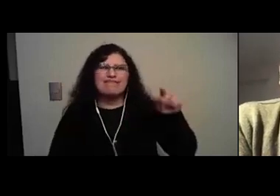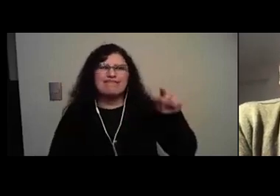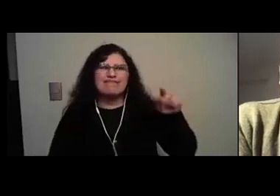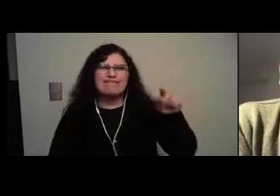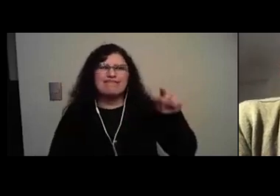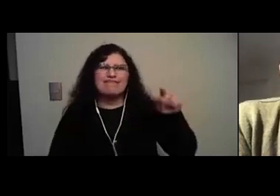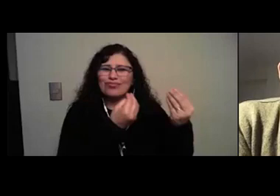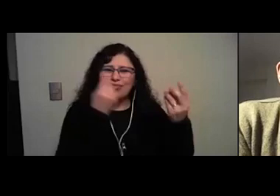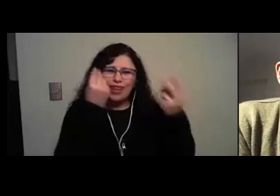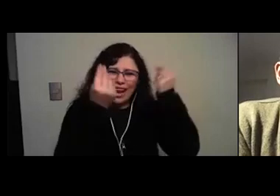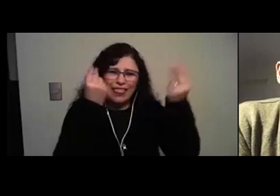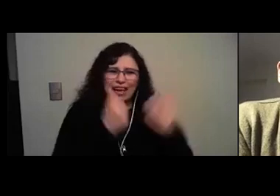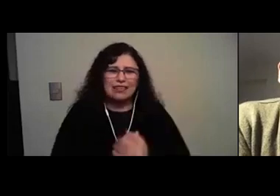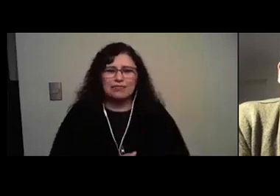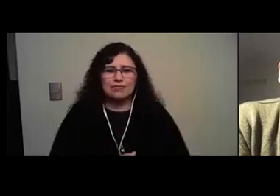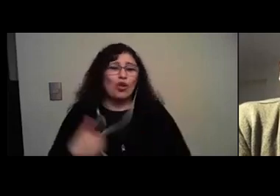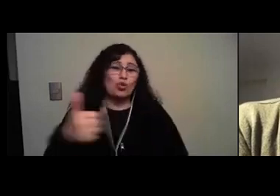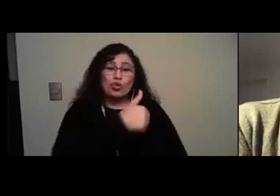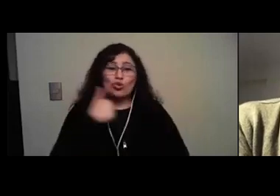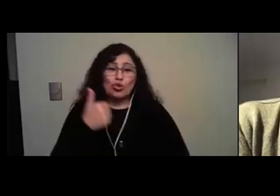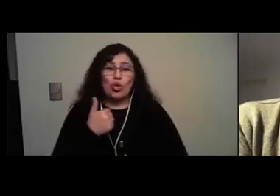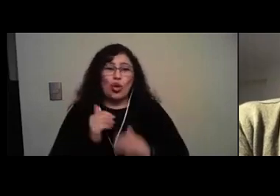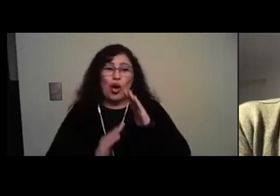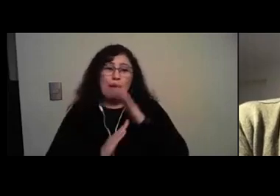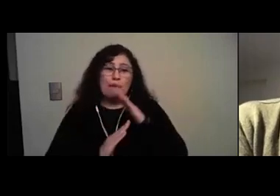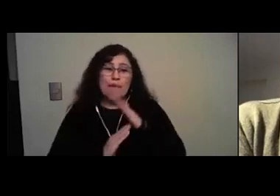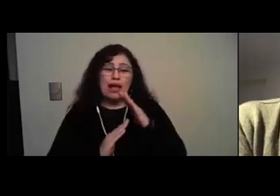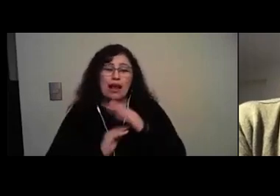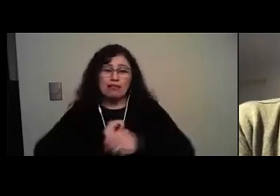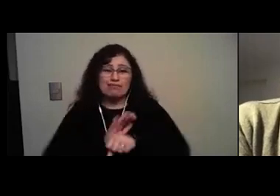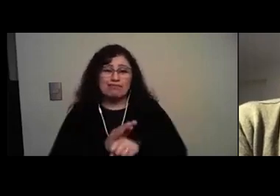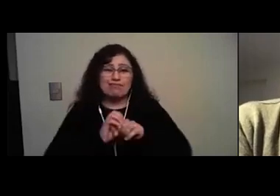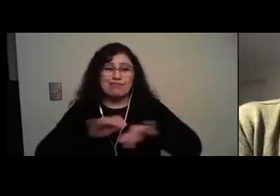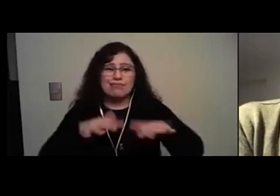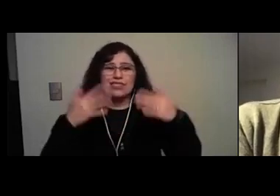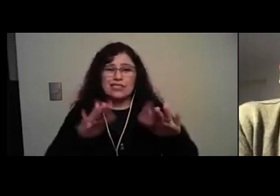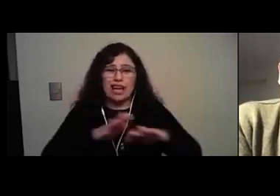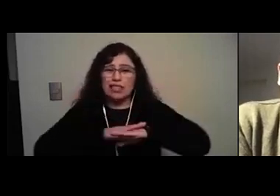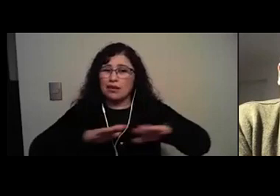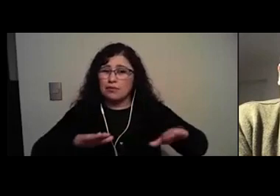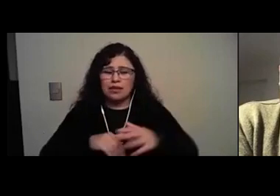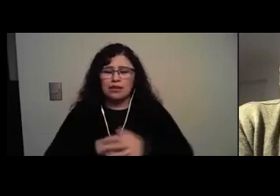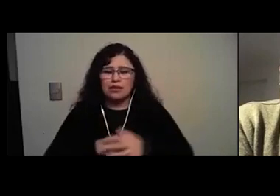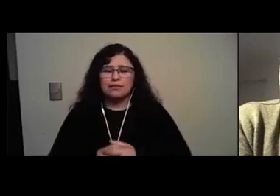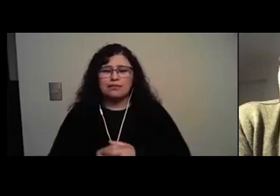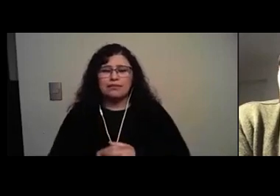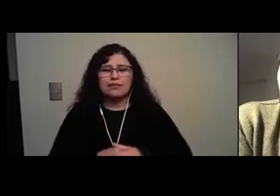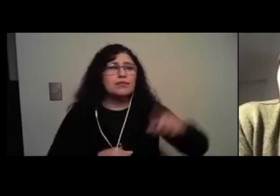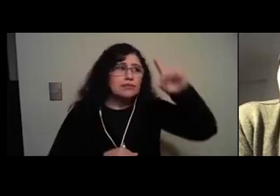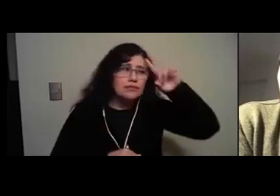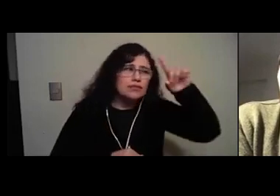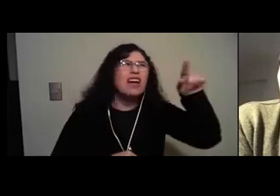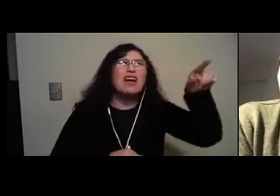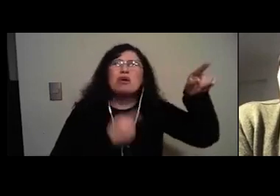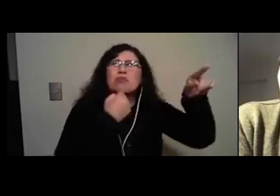Sí, estamos todos a la espera de que esta pandemia ya nos dé un poco más de tregua, ¿ya? Y Profe, podamos... Sí, adelante. esa es una consulta.